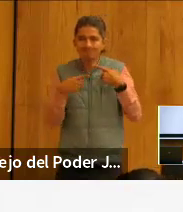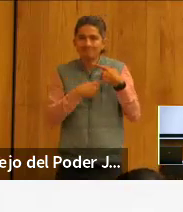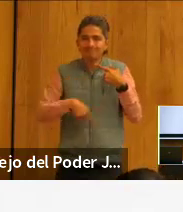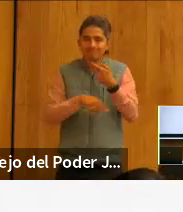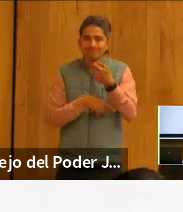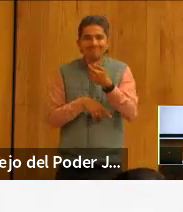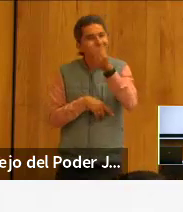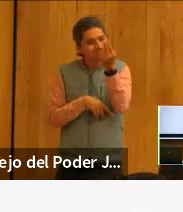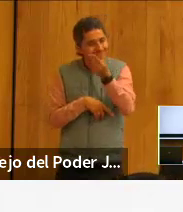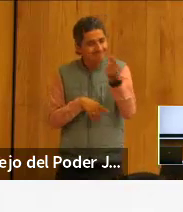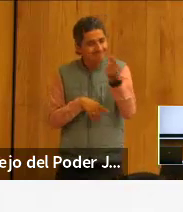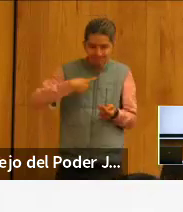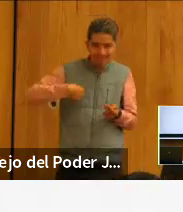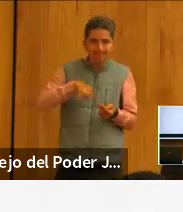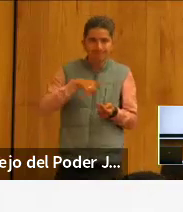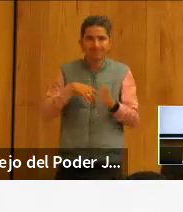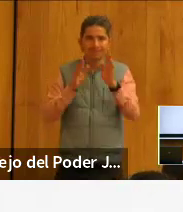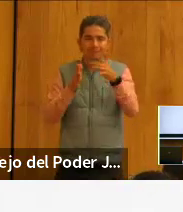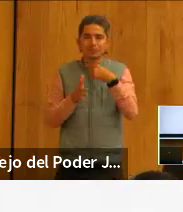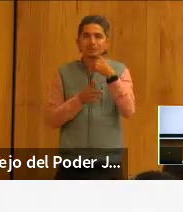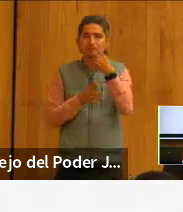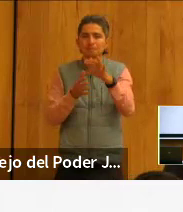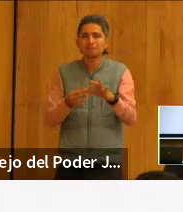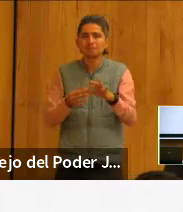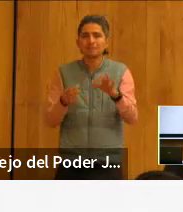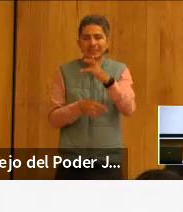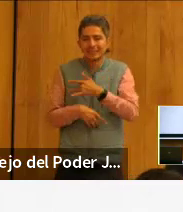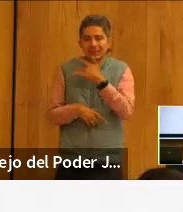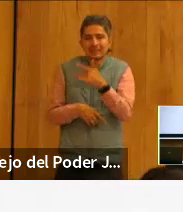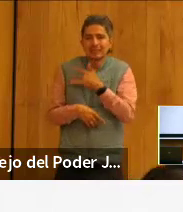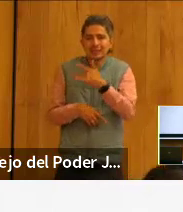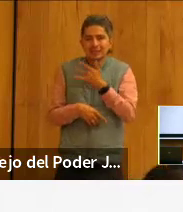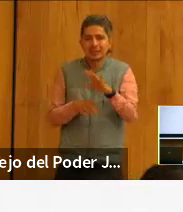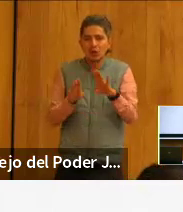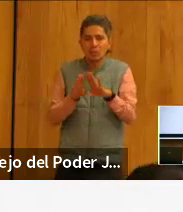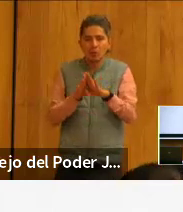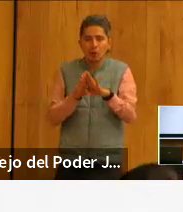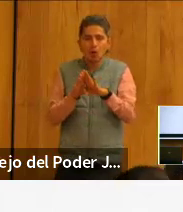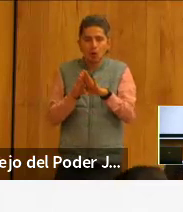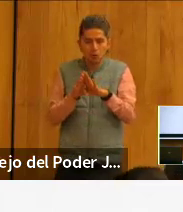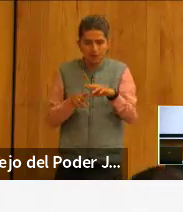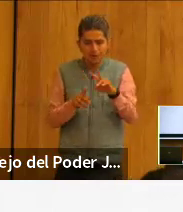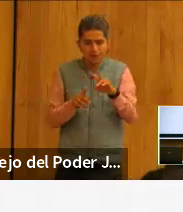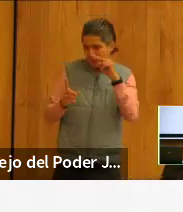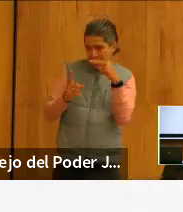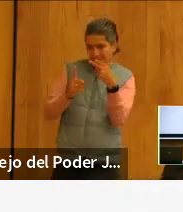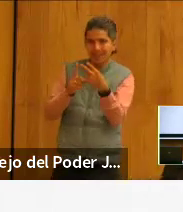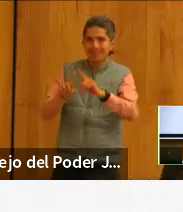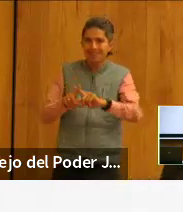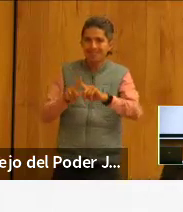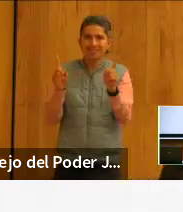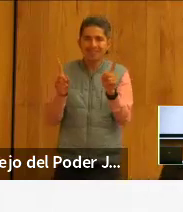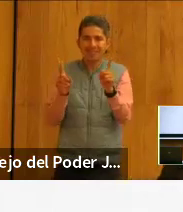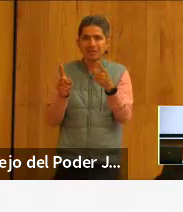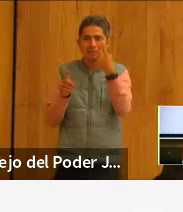tenemos nosotros que tener, como se los decía, esa sensibilidad de observar los hechos con un enfoque diferenciado